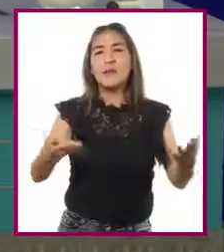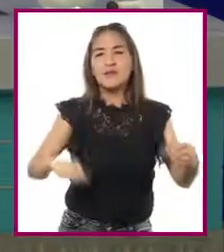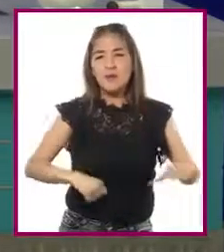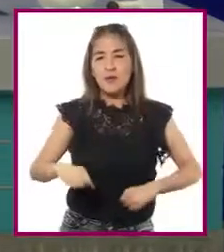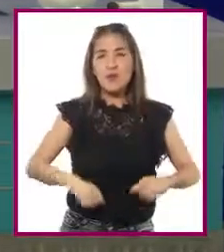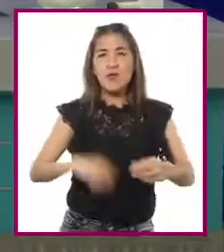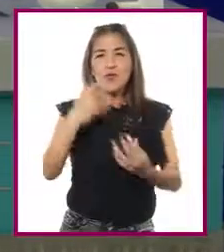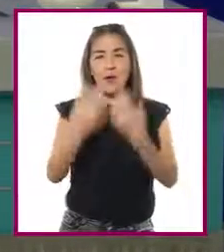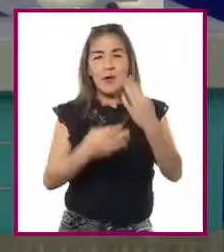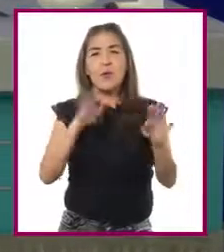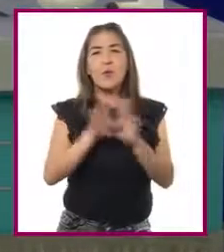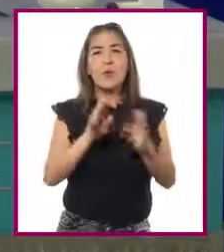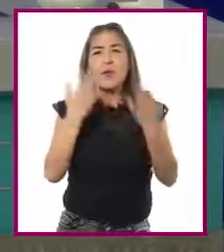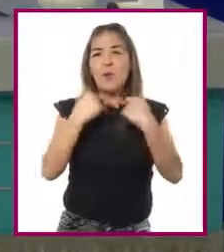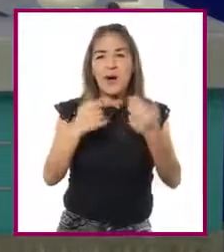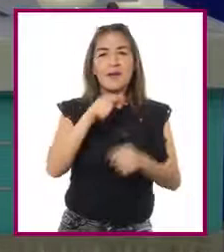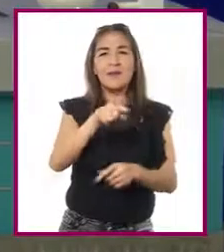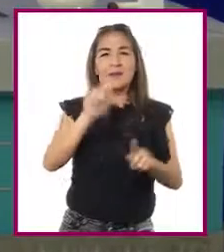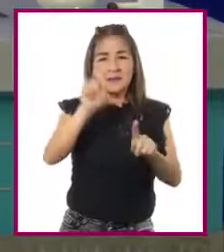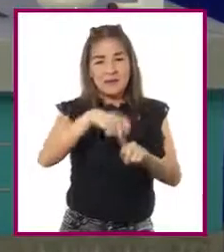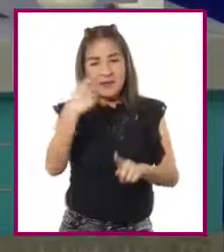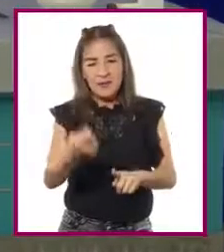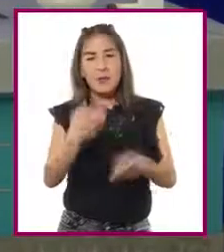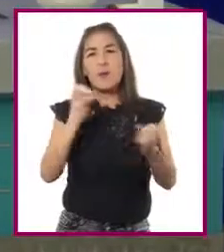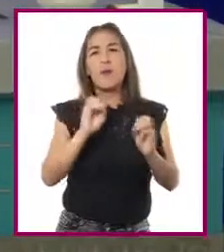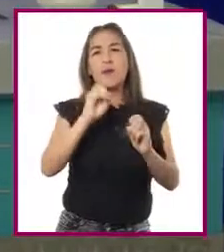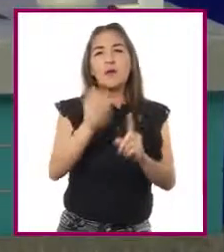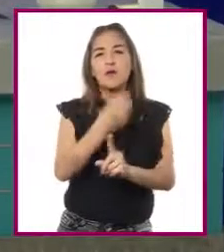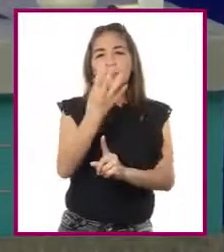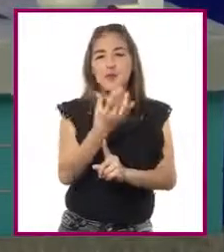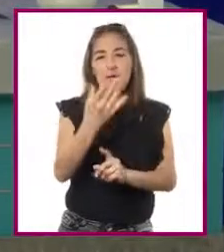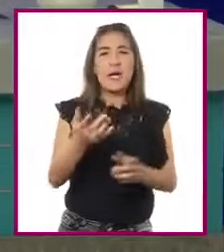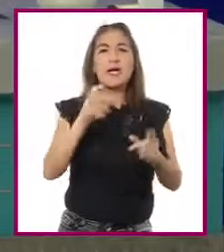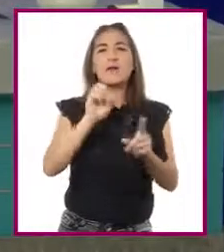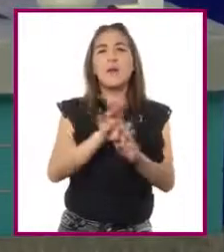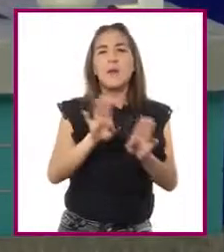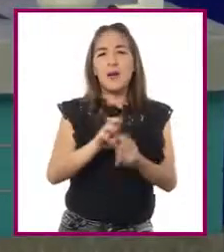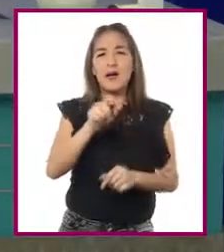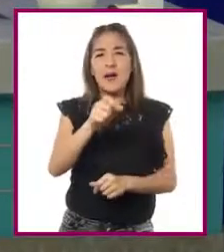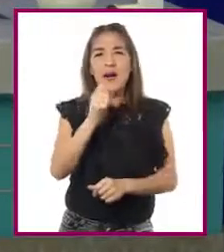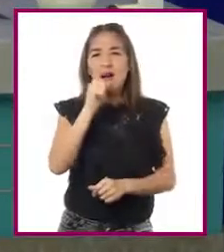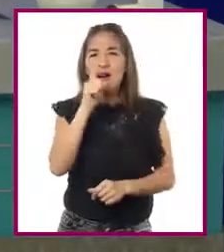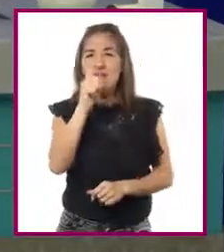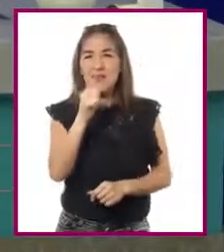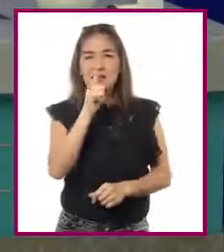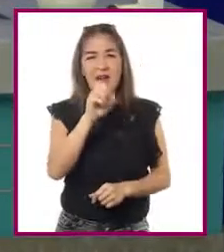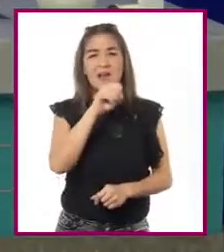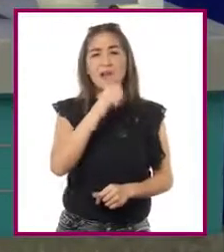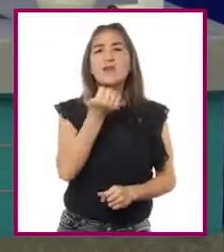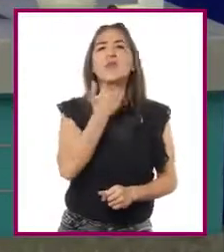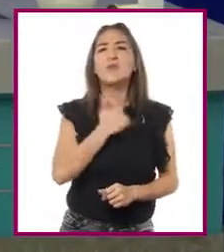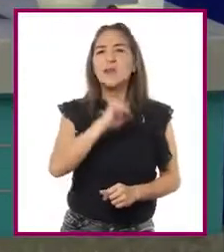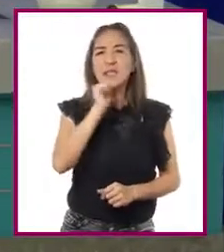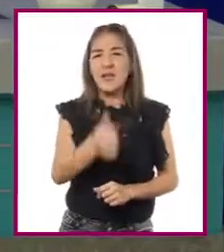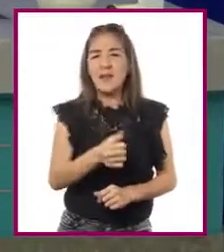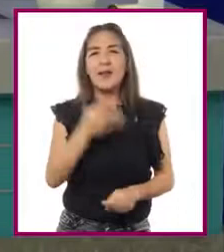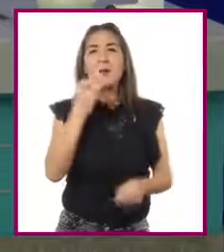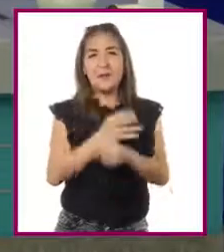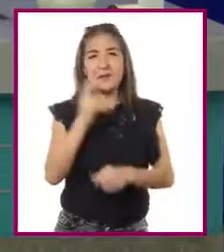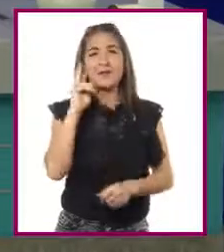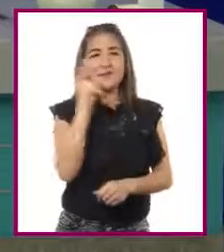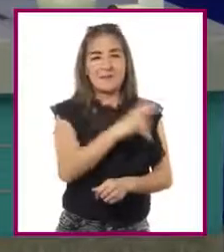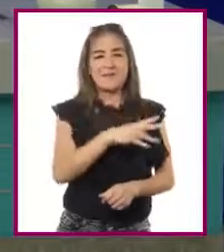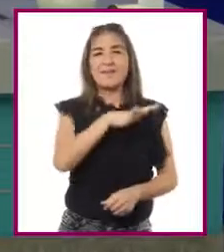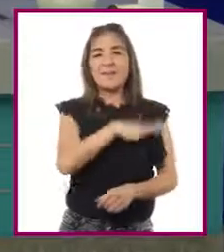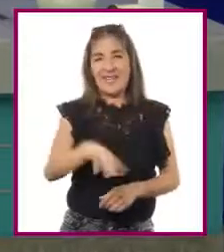sin ningún tipo de instrumento como cerillos o encendedor, lámpara de alcohol ni nada que se le parezca? Asombroso, maestro Gustavo.